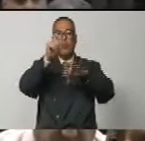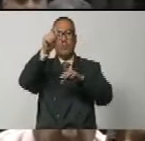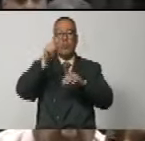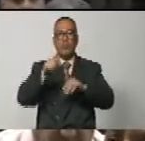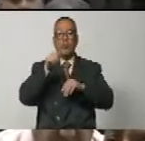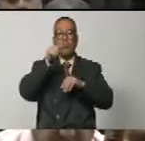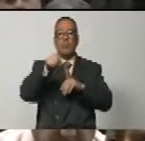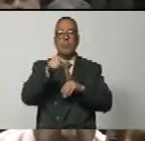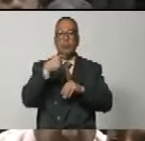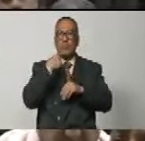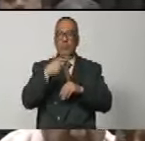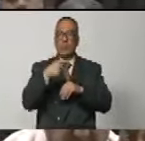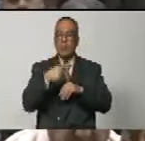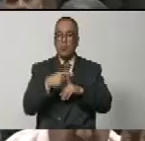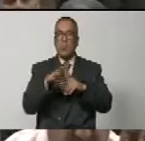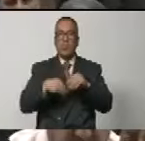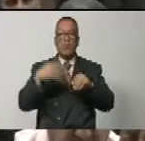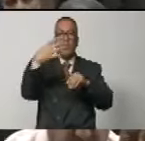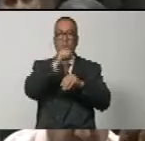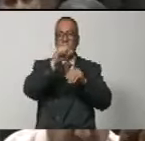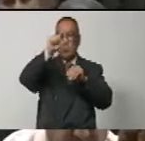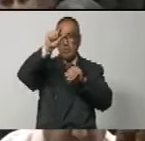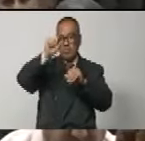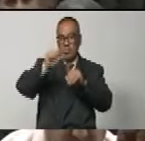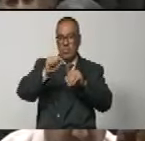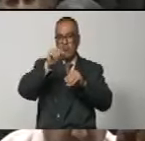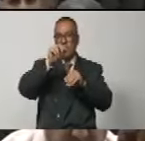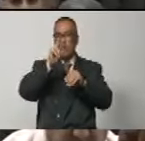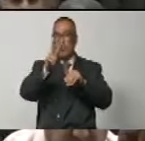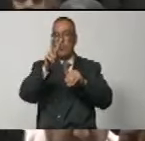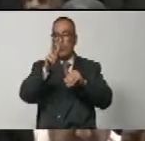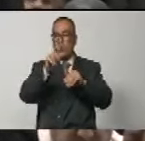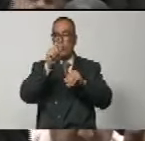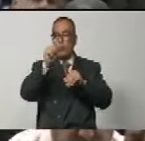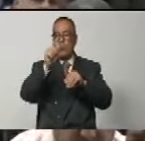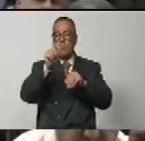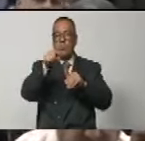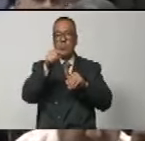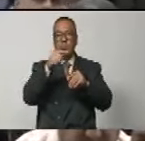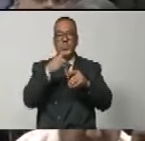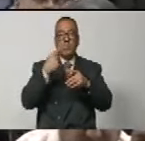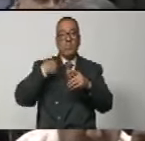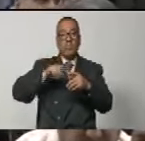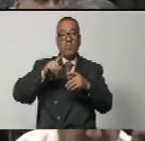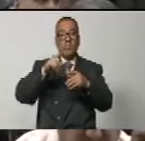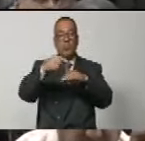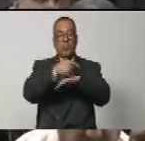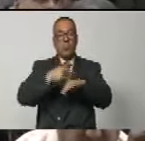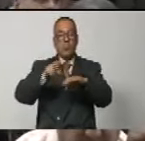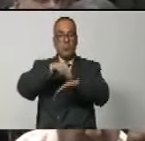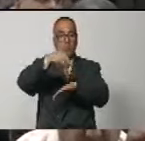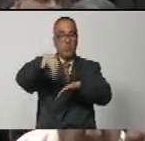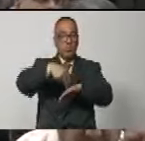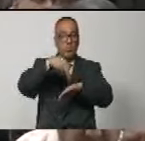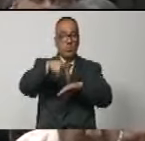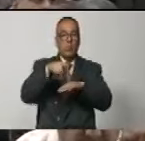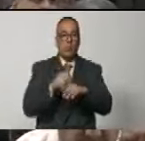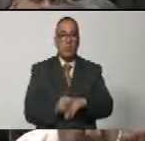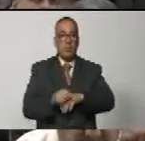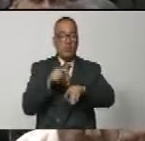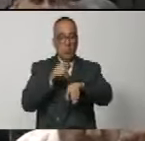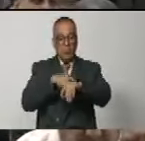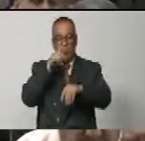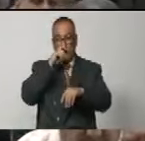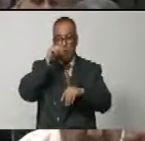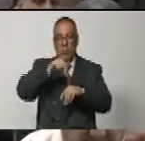75,9%. Es decir, logramos bajar a dos dígitos, que es el planteamiento que tiene el gobierno nacional para el presente